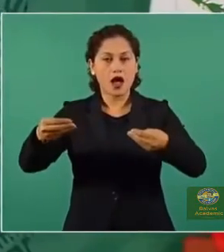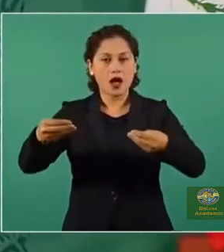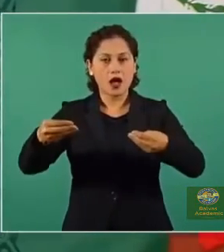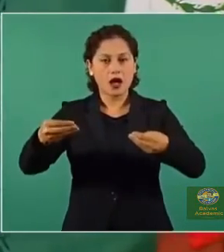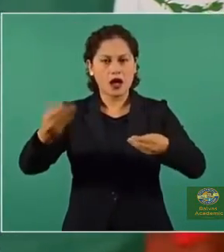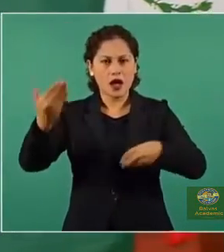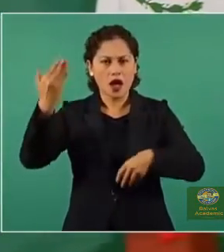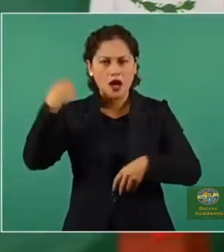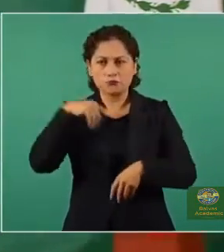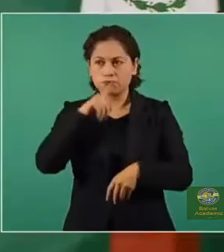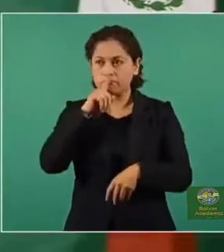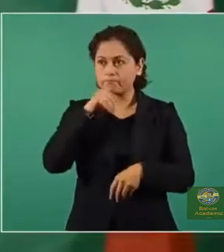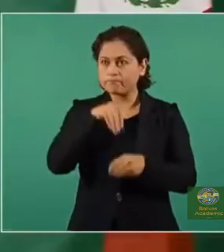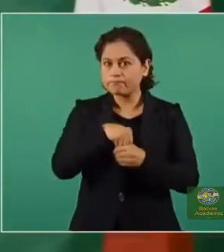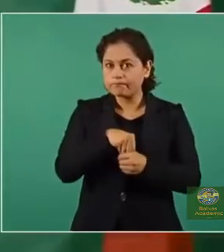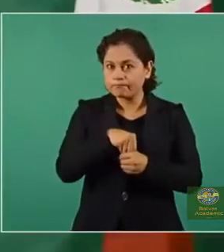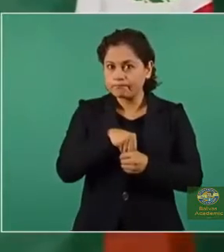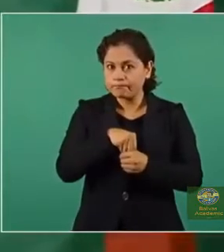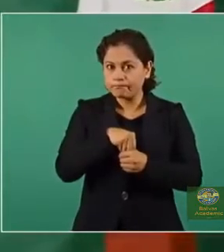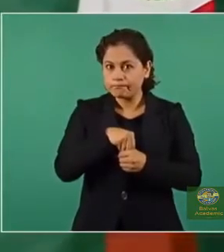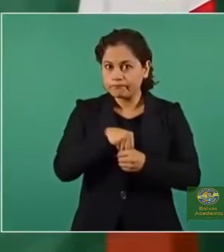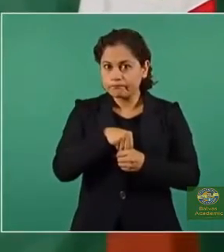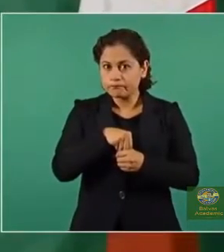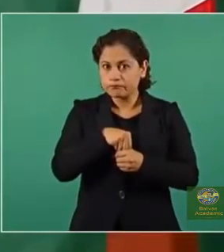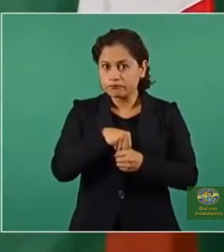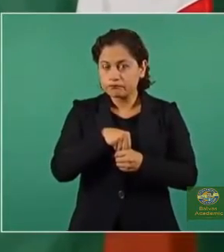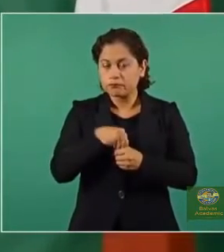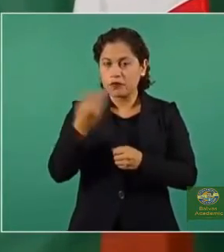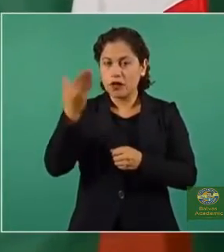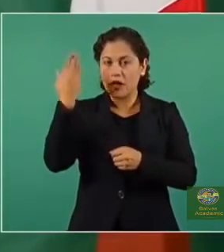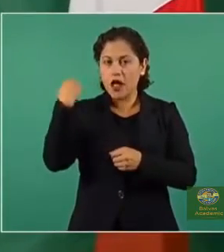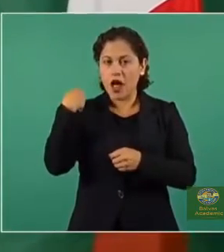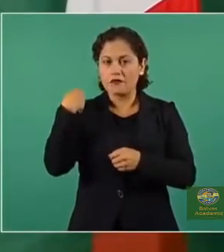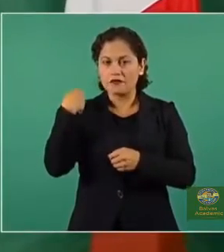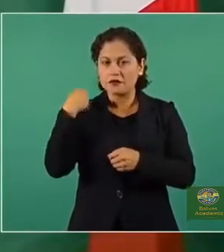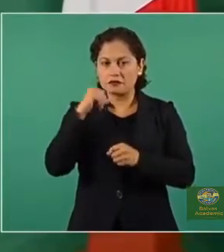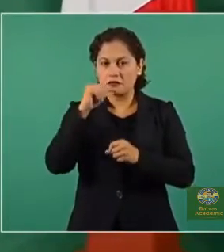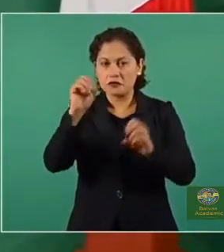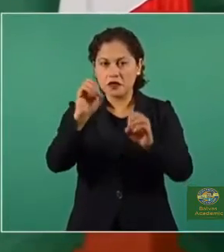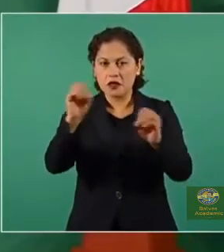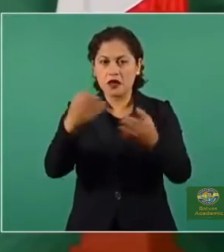sobre fosas clandestinas?